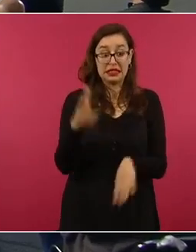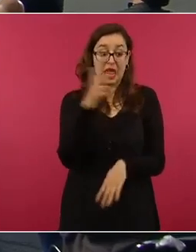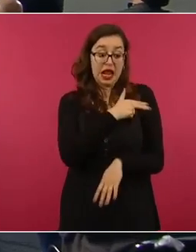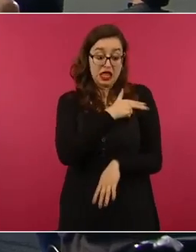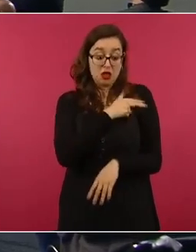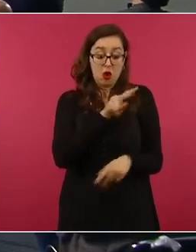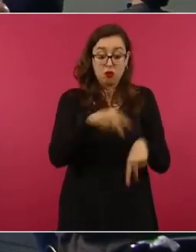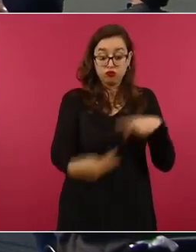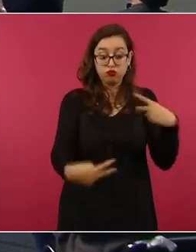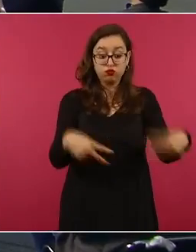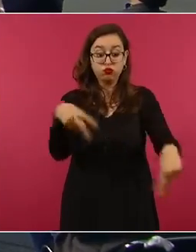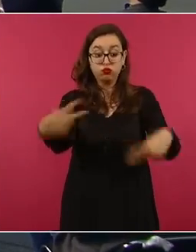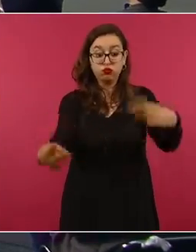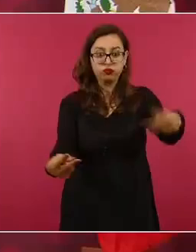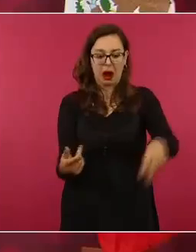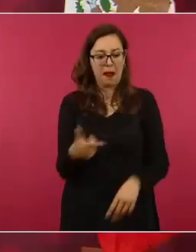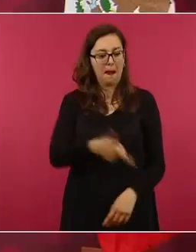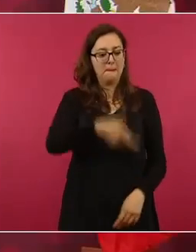Pero ahora